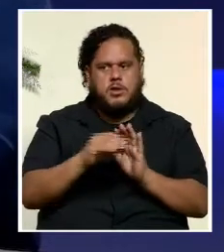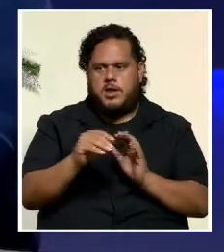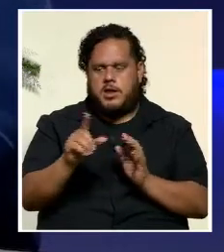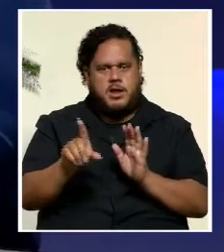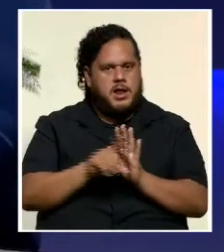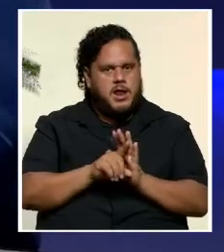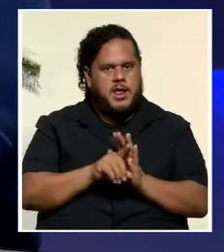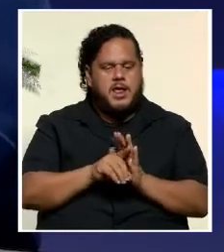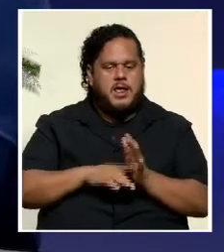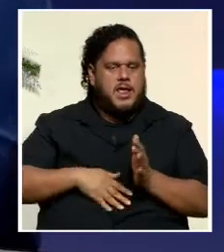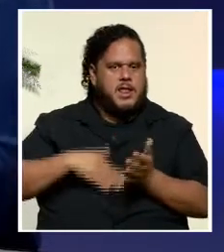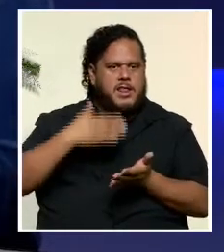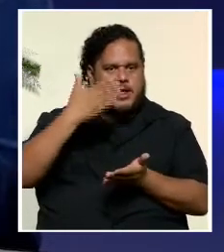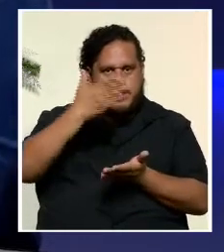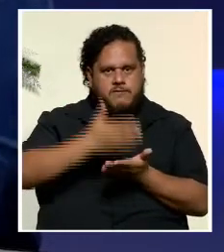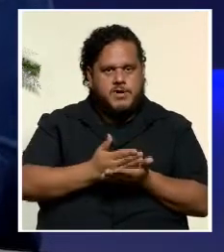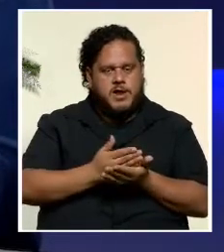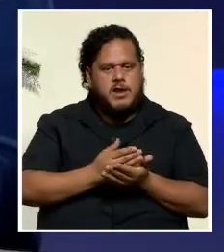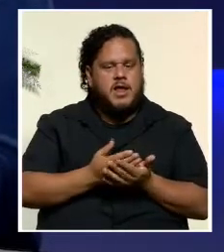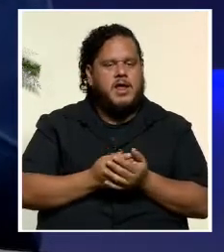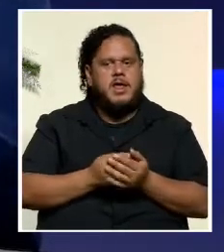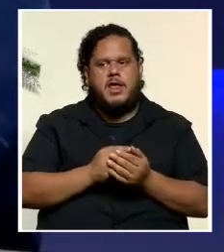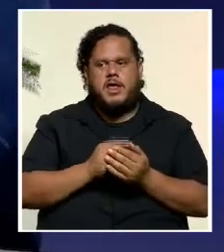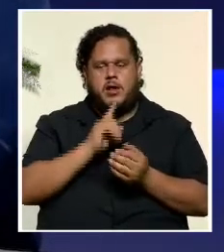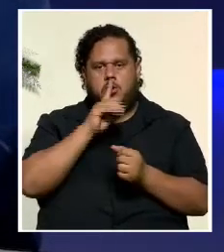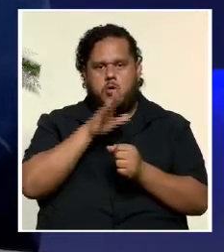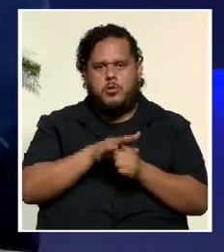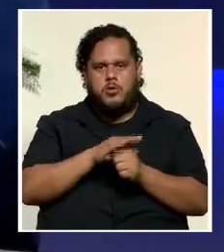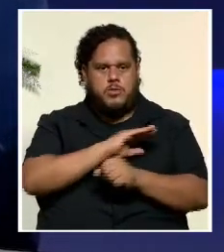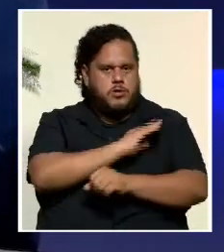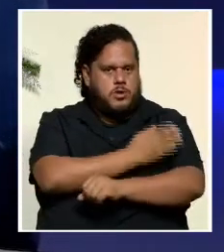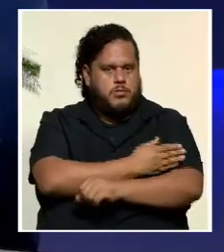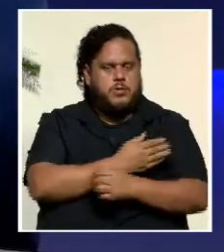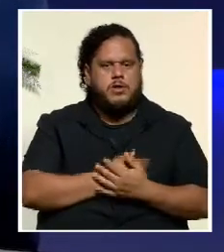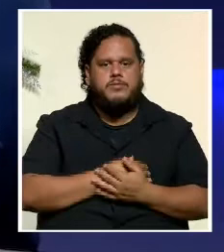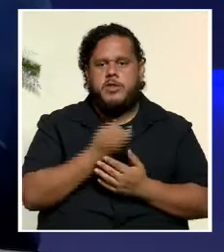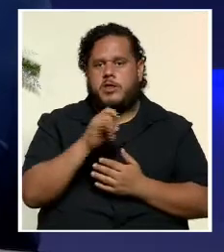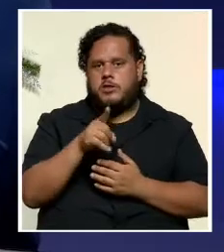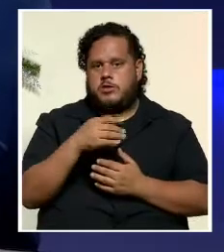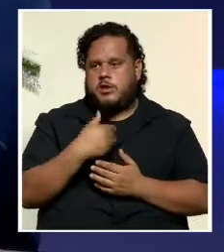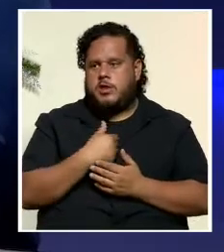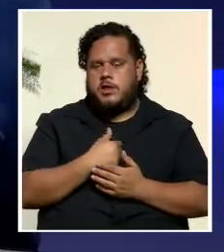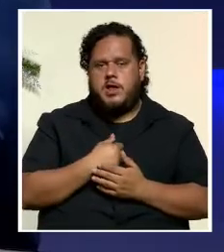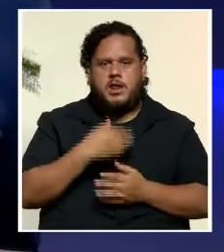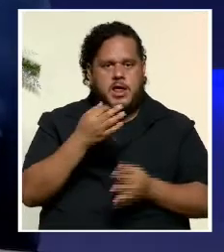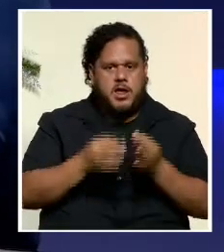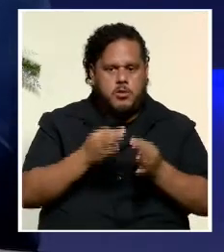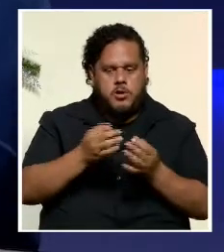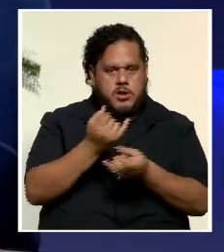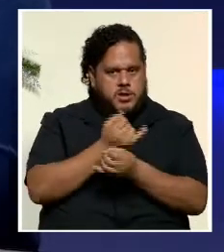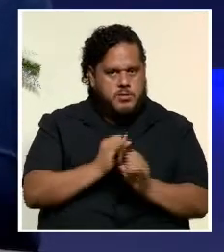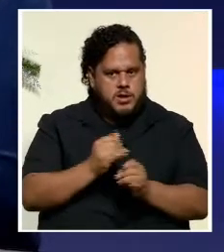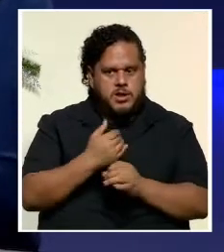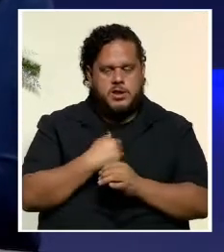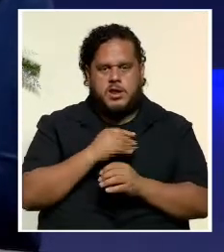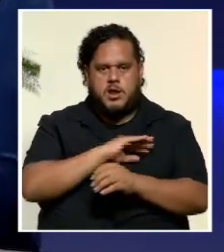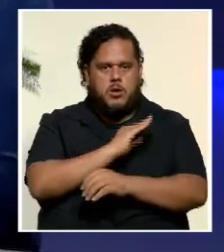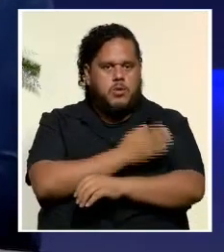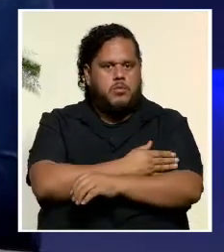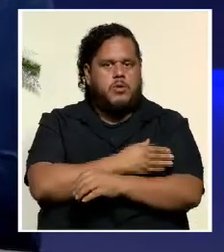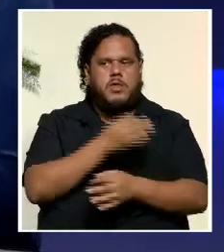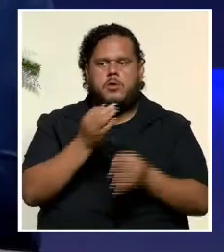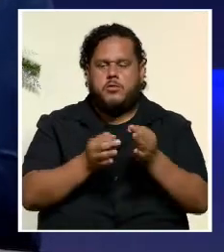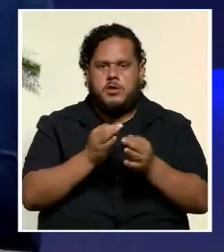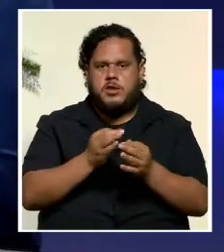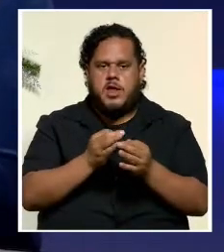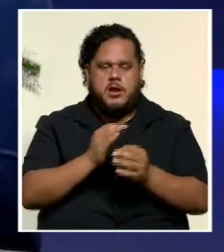que frena el ejercicio arbitrario del poder. Entonces, si usted tiene jueces independientes y tiene un Poder Judicial fortalecido,